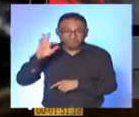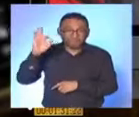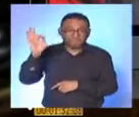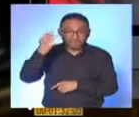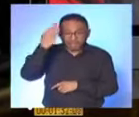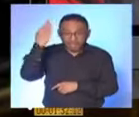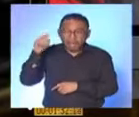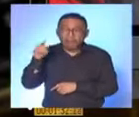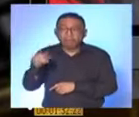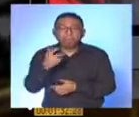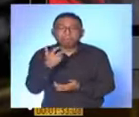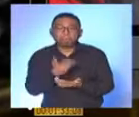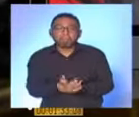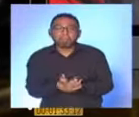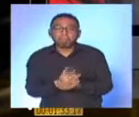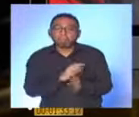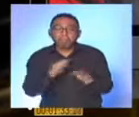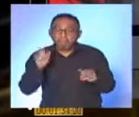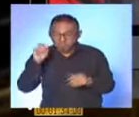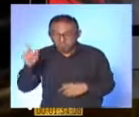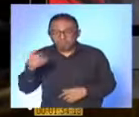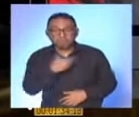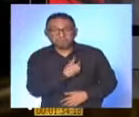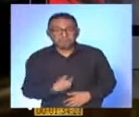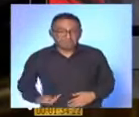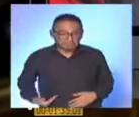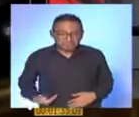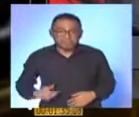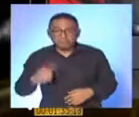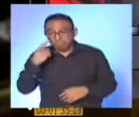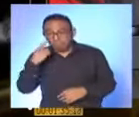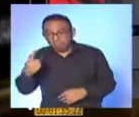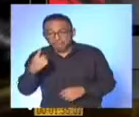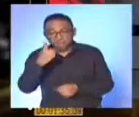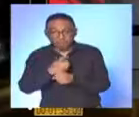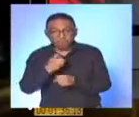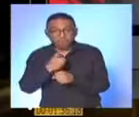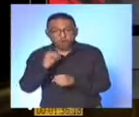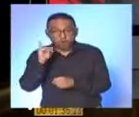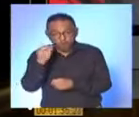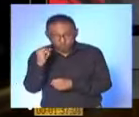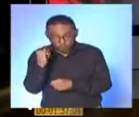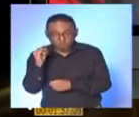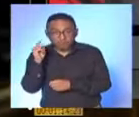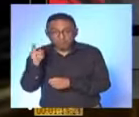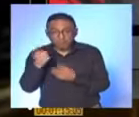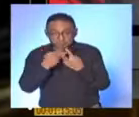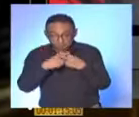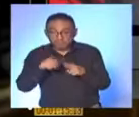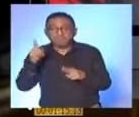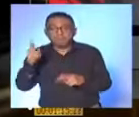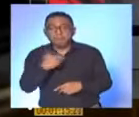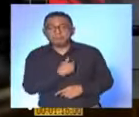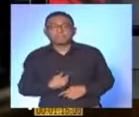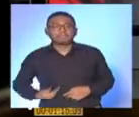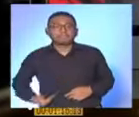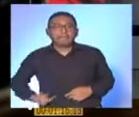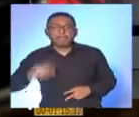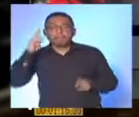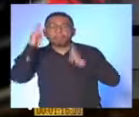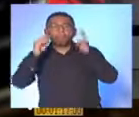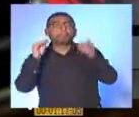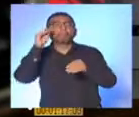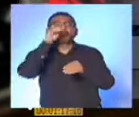de bajar la guardia desde la propia presidencia del país, en donde el 1 de junio arrancó esta gira presidencial en estados